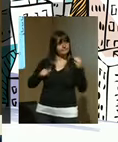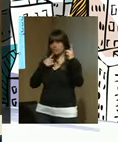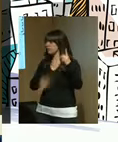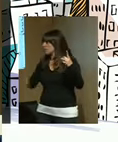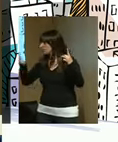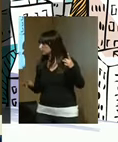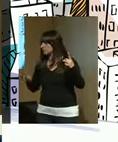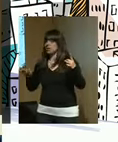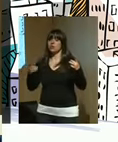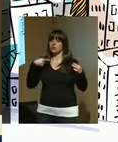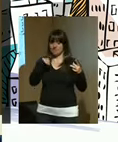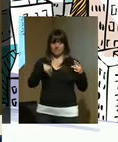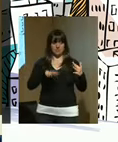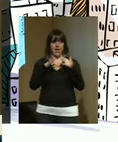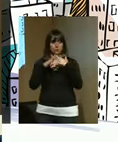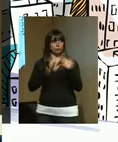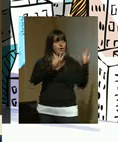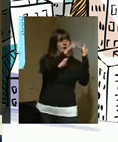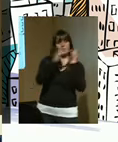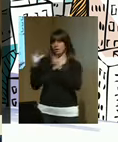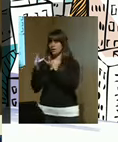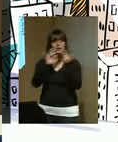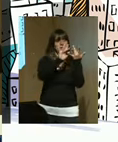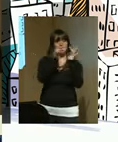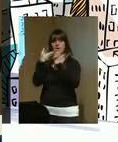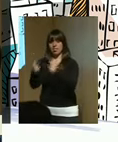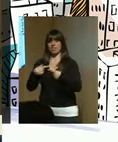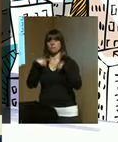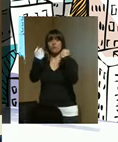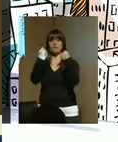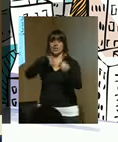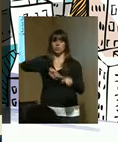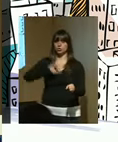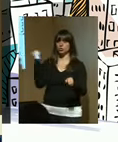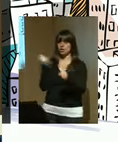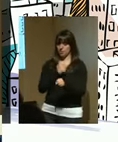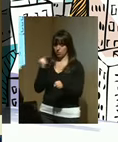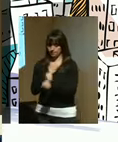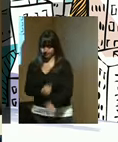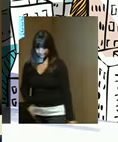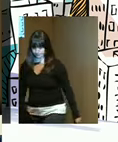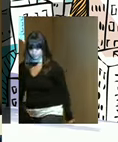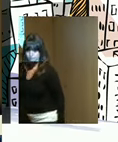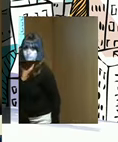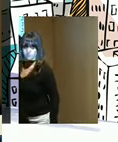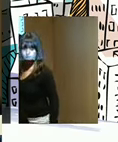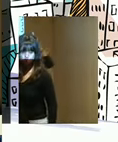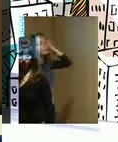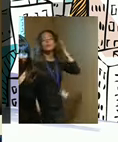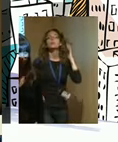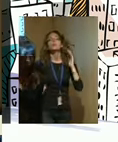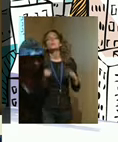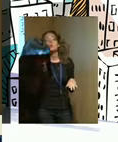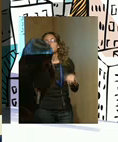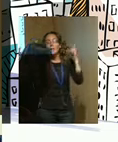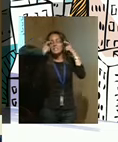que tenga mucha fuerza lo que nosotros realizamos. Voy a tratar de ser breve, Yolanda, y ya estamos